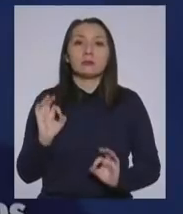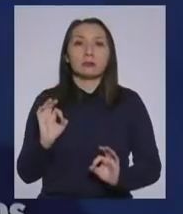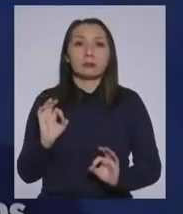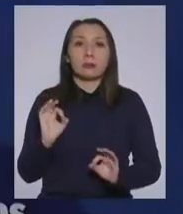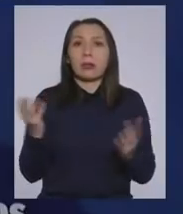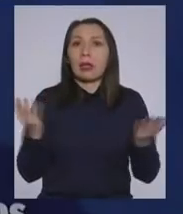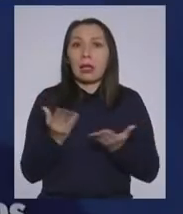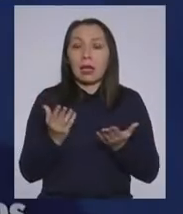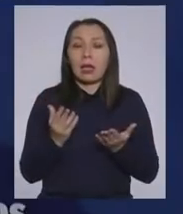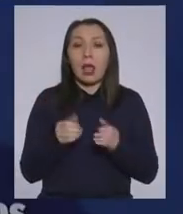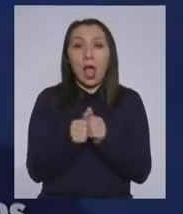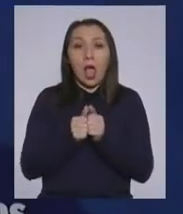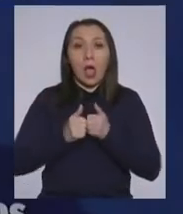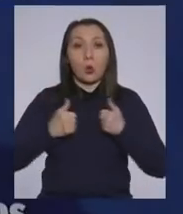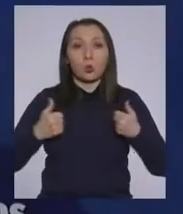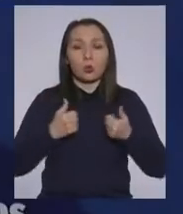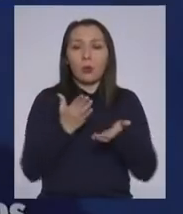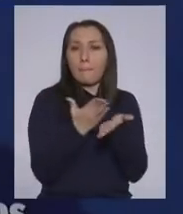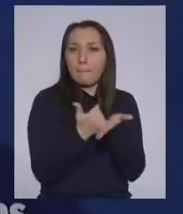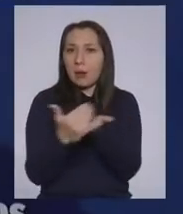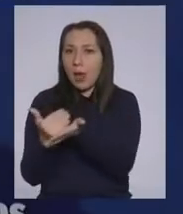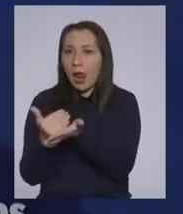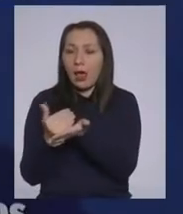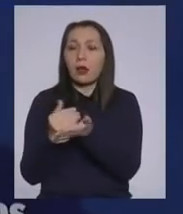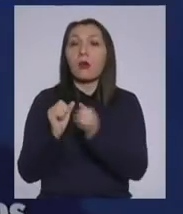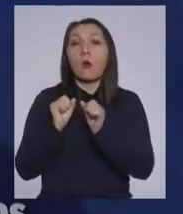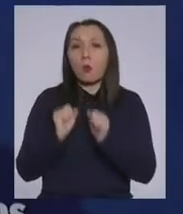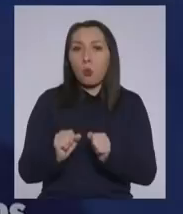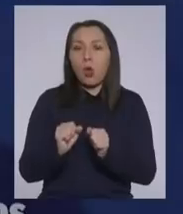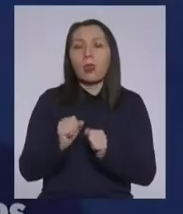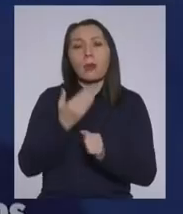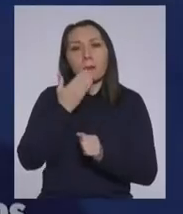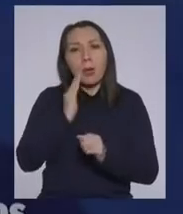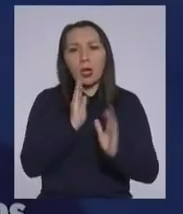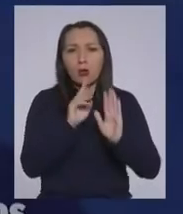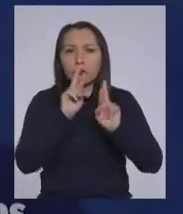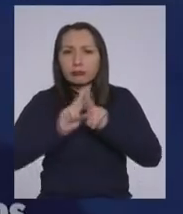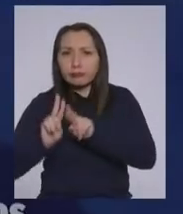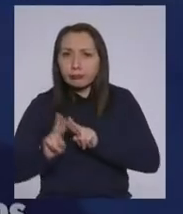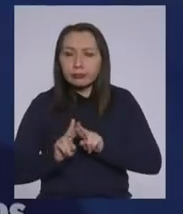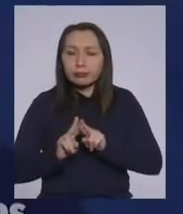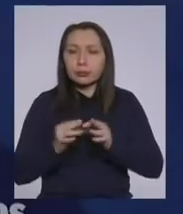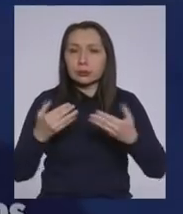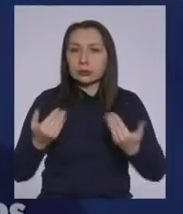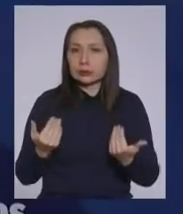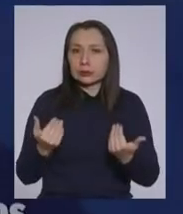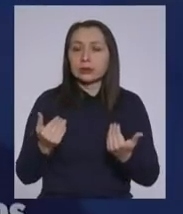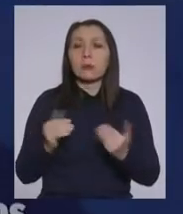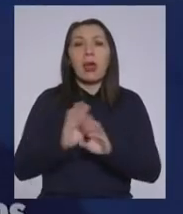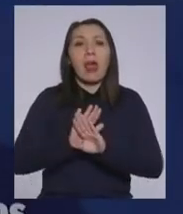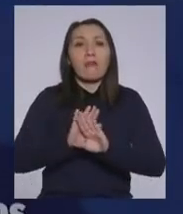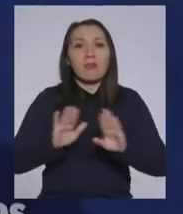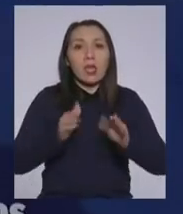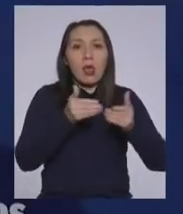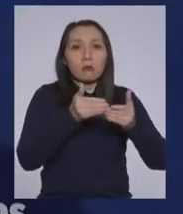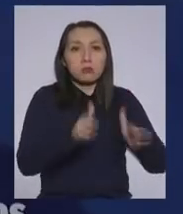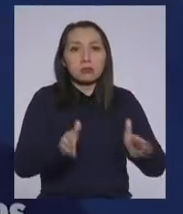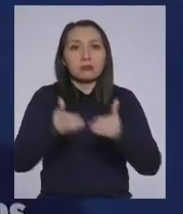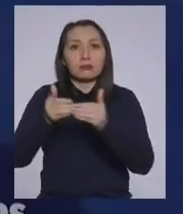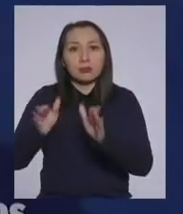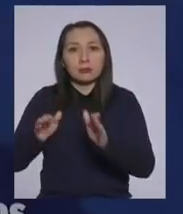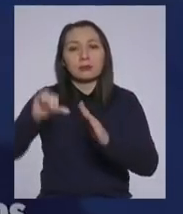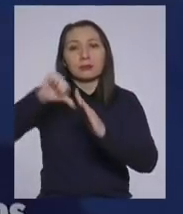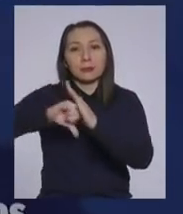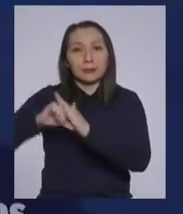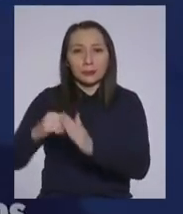obviamente las autoridades se organicen y se puedan tomar las medidas necesarias para el desconfinamiento de